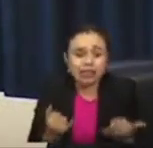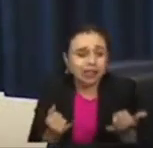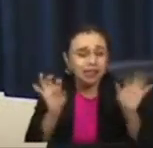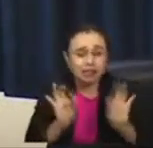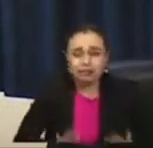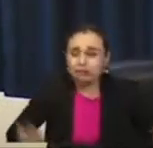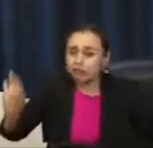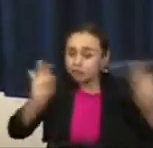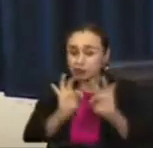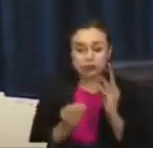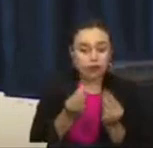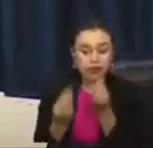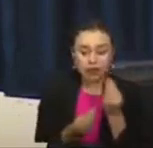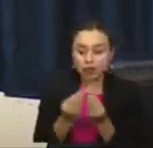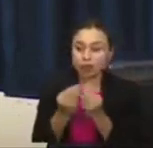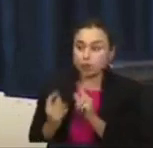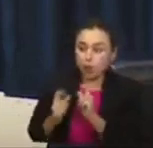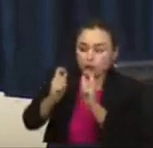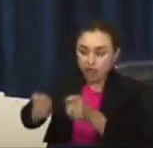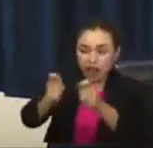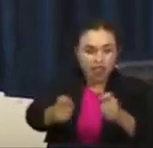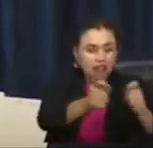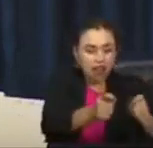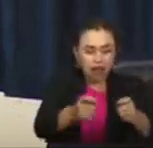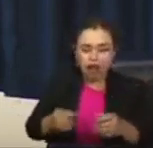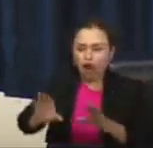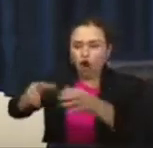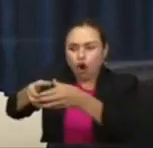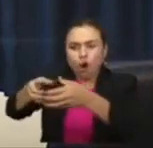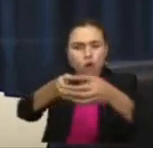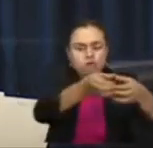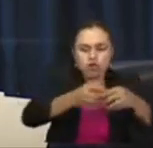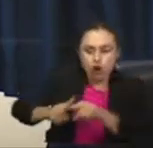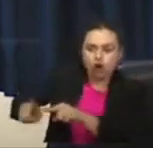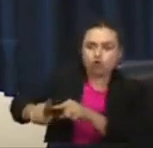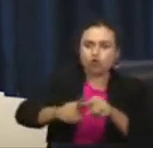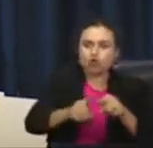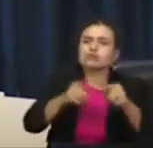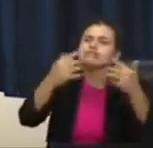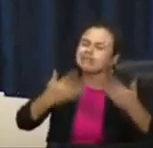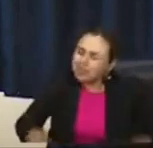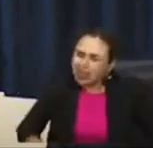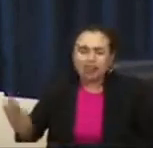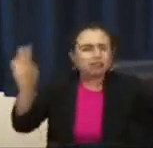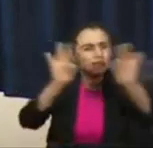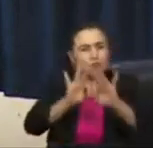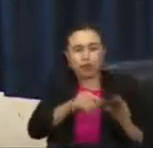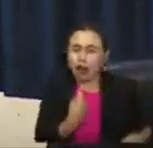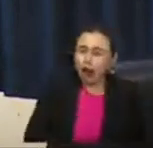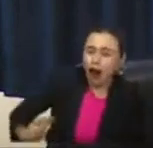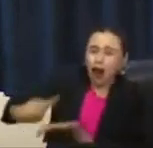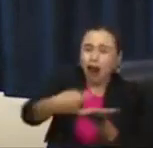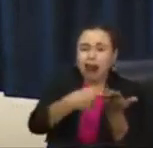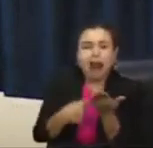una vez por todas, cuando estemos constituidos y juramentados como comisión, a debatir los graves problemas